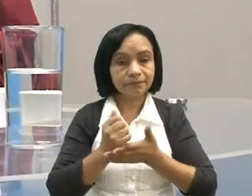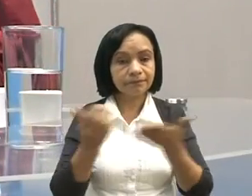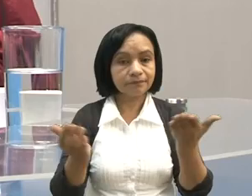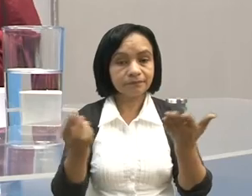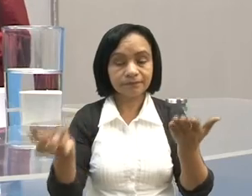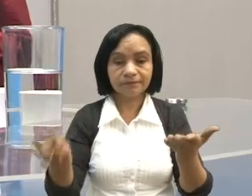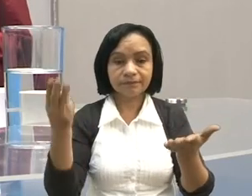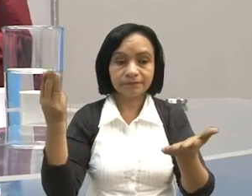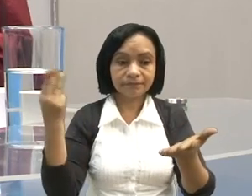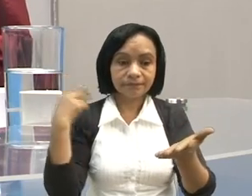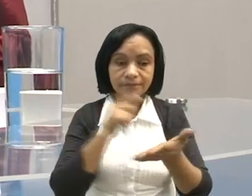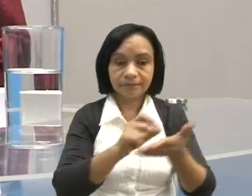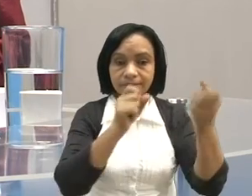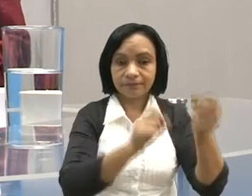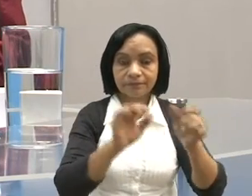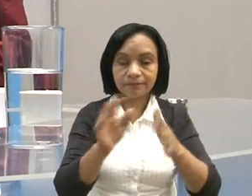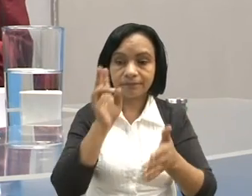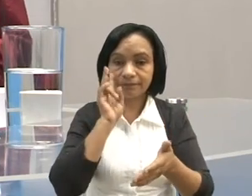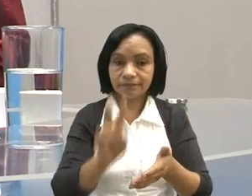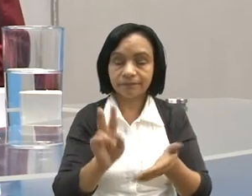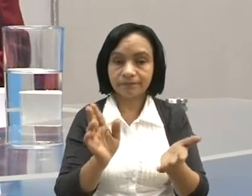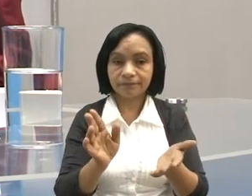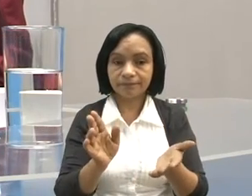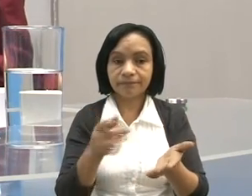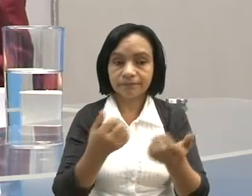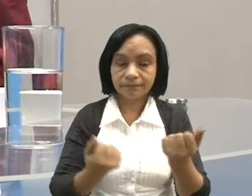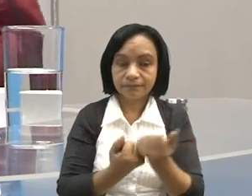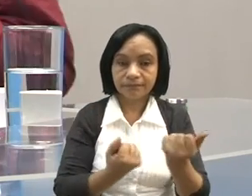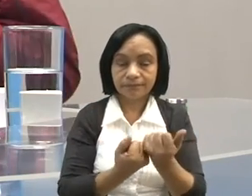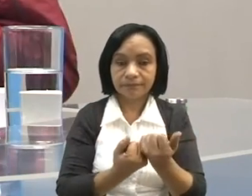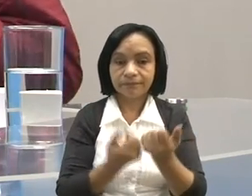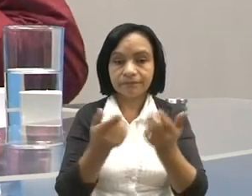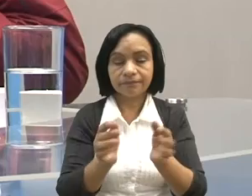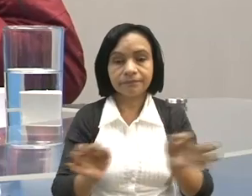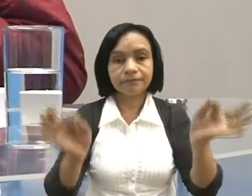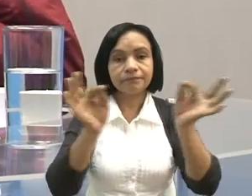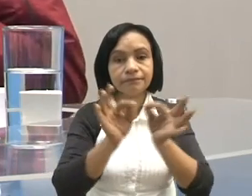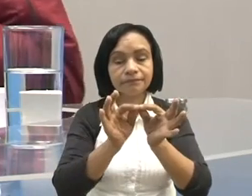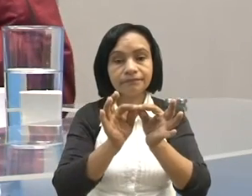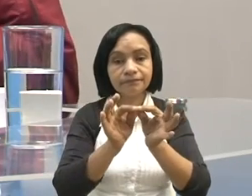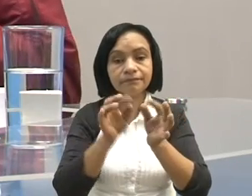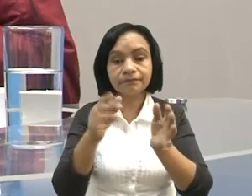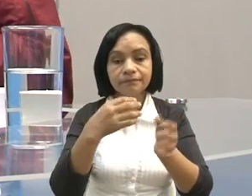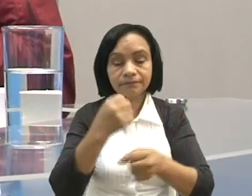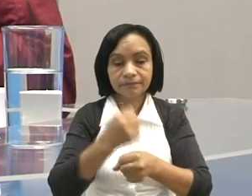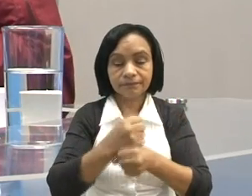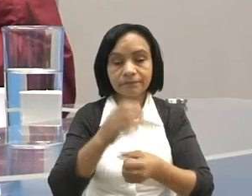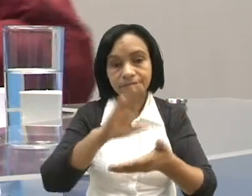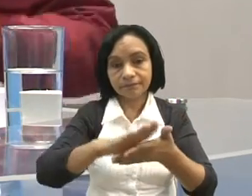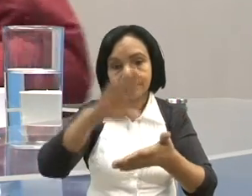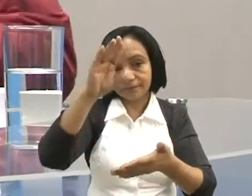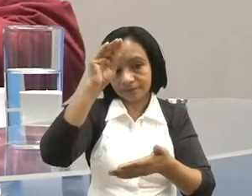que el maestro, al niño y la niña, lo mira como el referente de que le está apoyando y que él es importante porque él es el protagonista de su